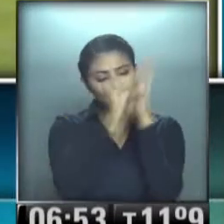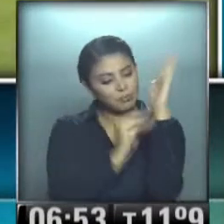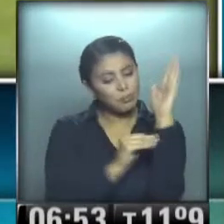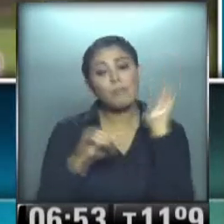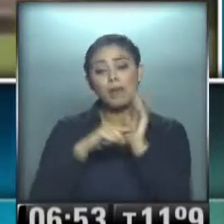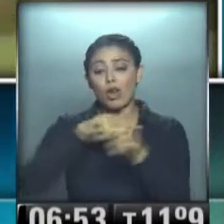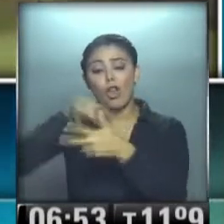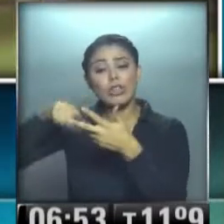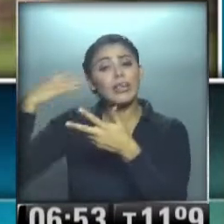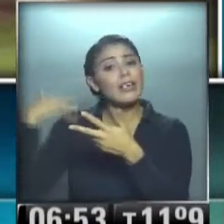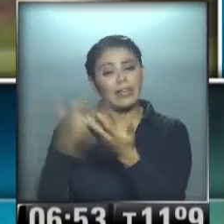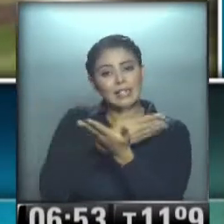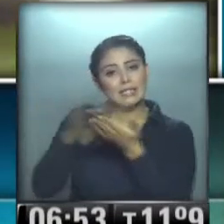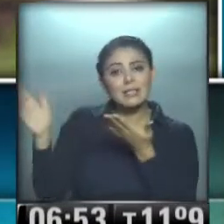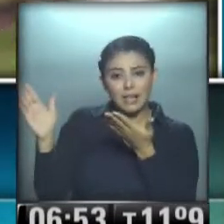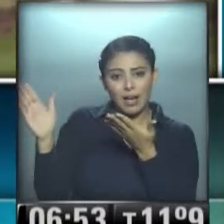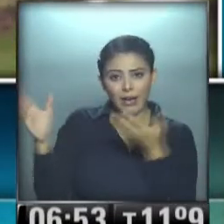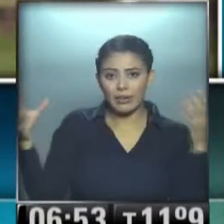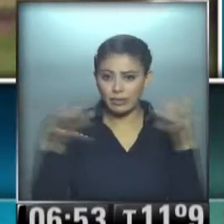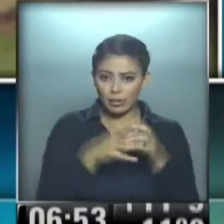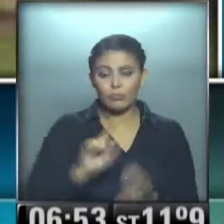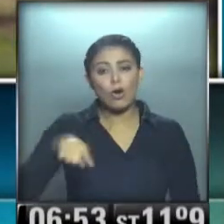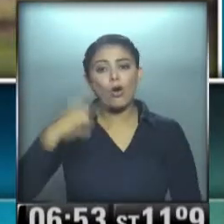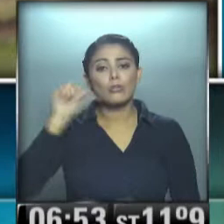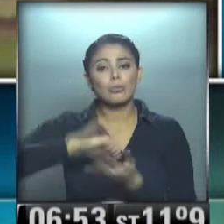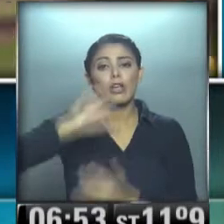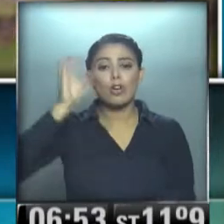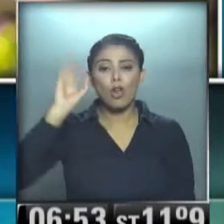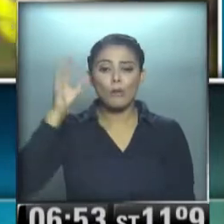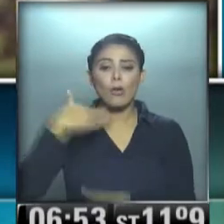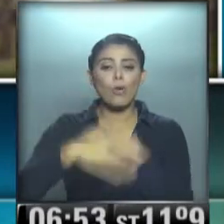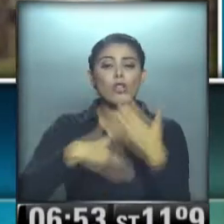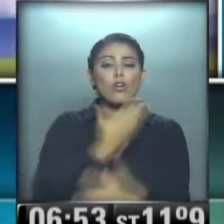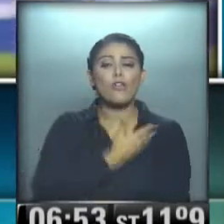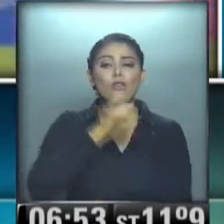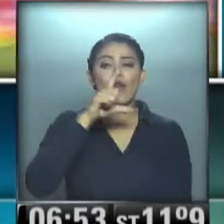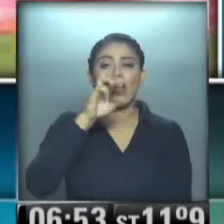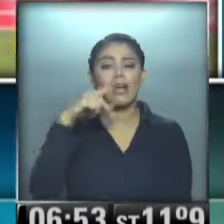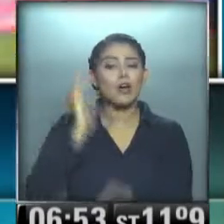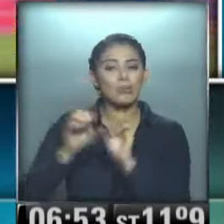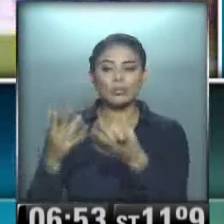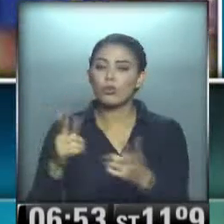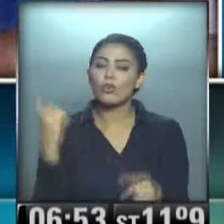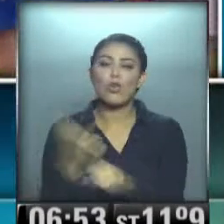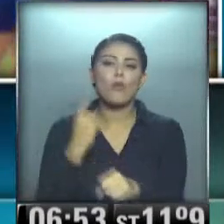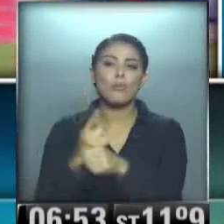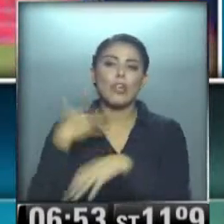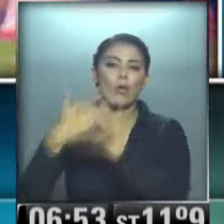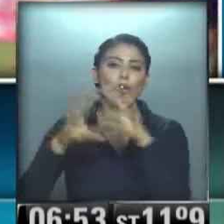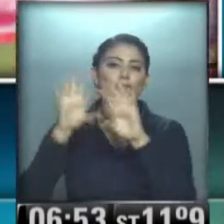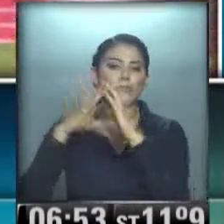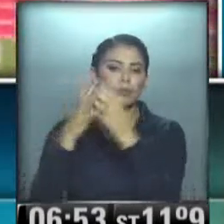dos volantes fueron descartados del plantel en Colombia. Falcao no llegó con su recuperación y no irá a Brasil. En el fútbol